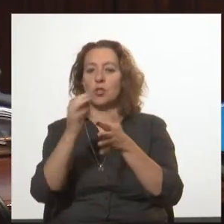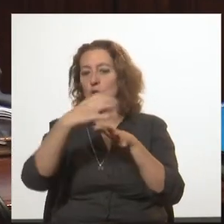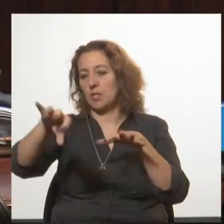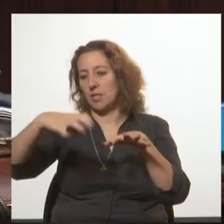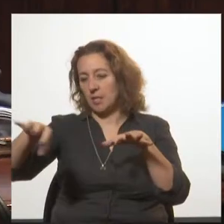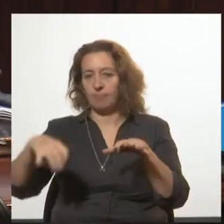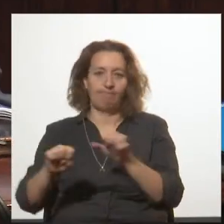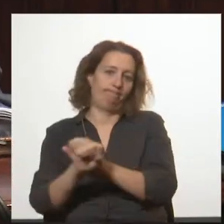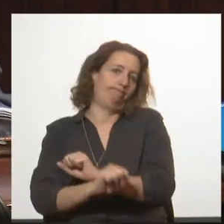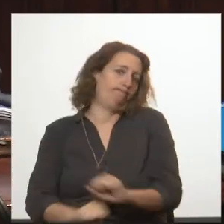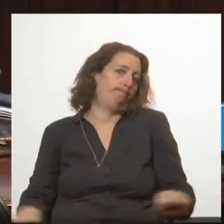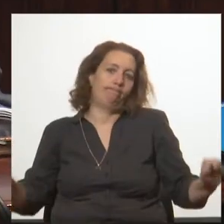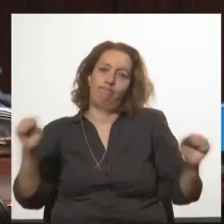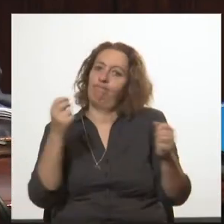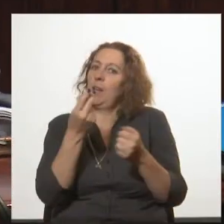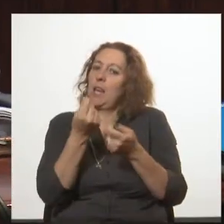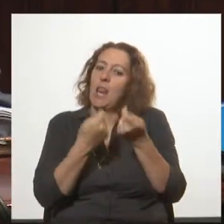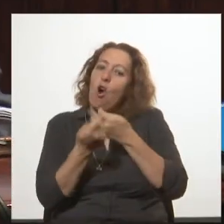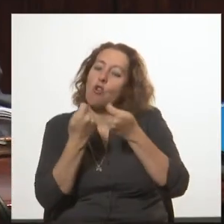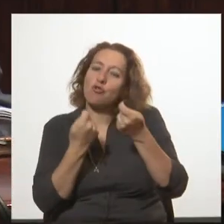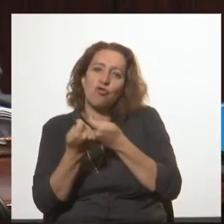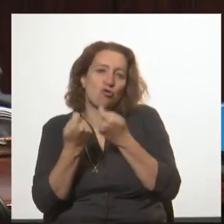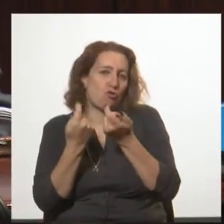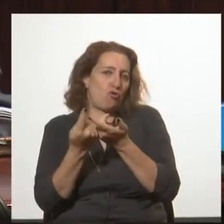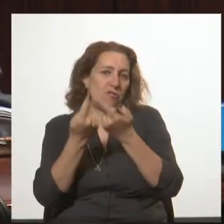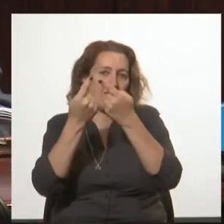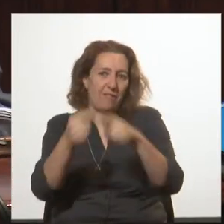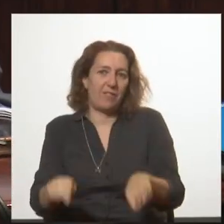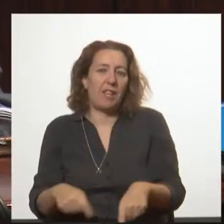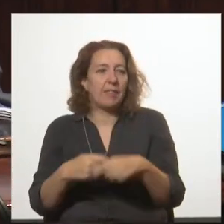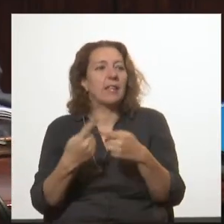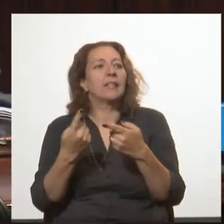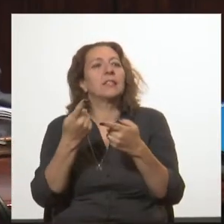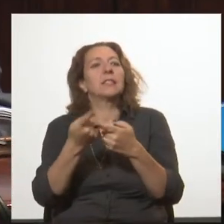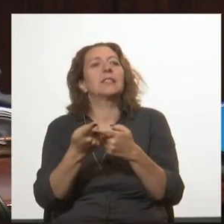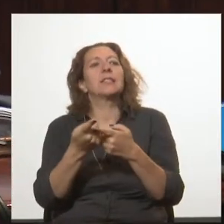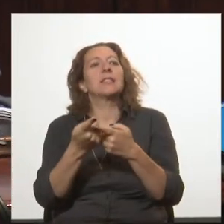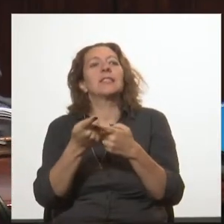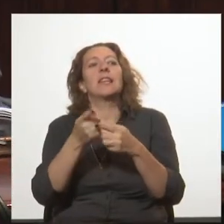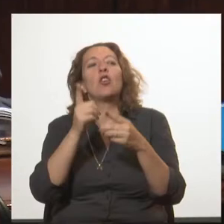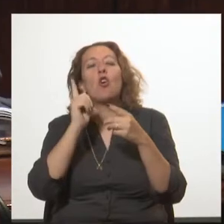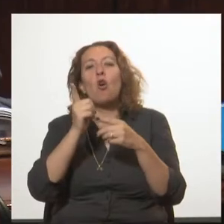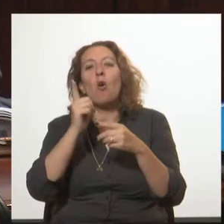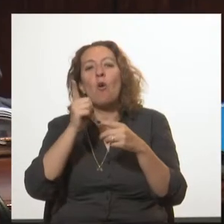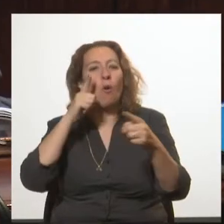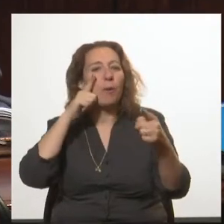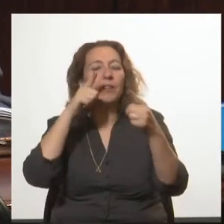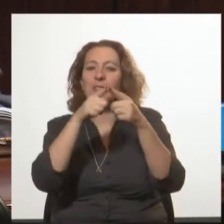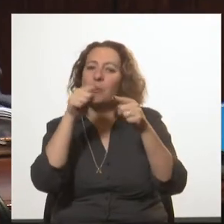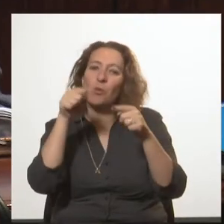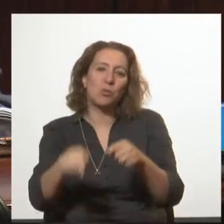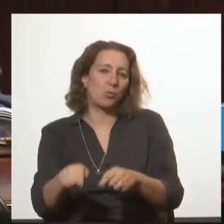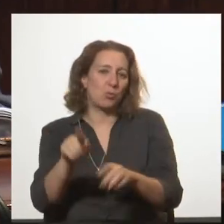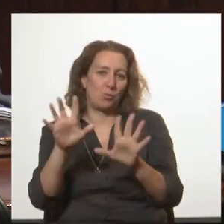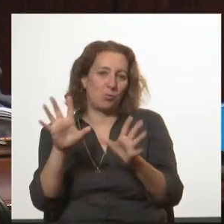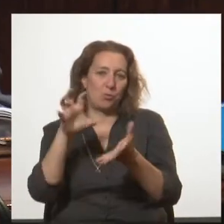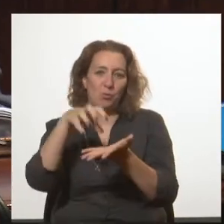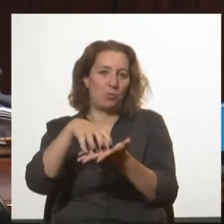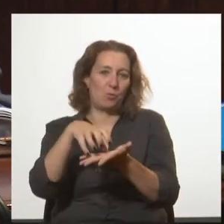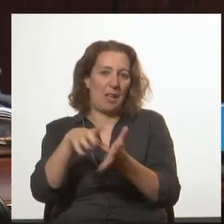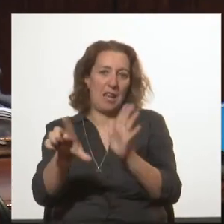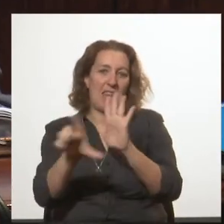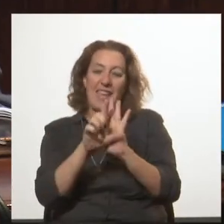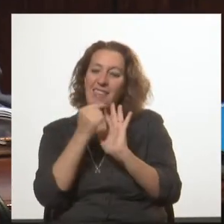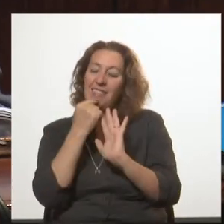realizar negocios extraños al giro que preceptivamente le asignan las leyes y disponer de sus recursos